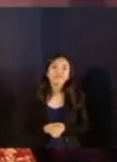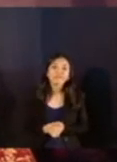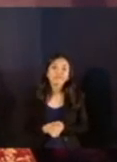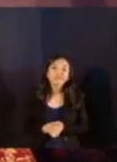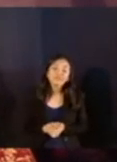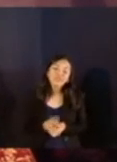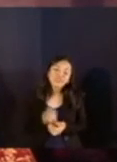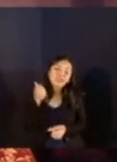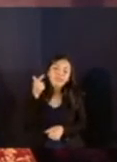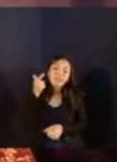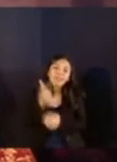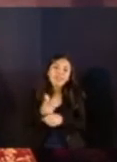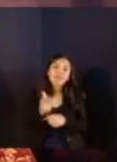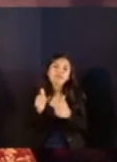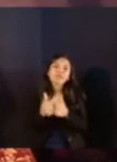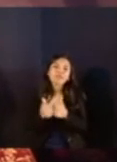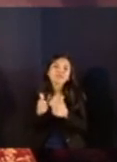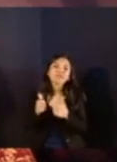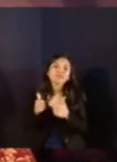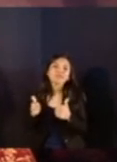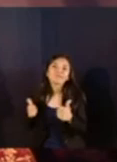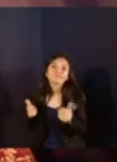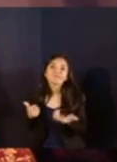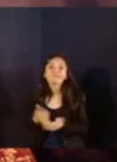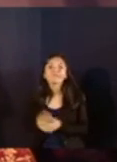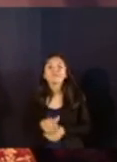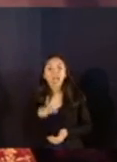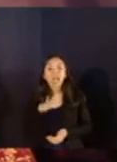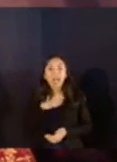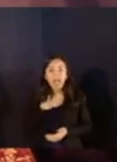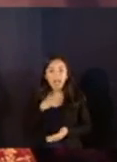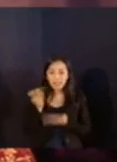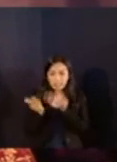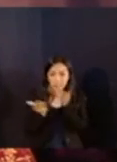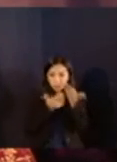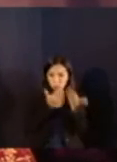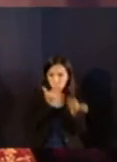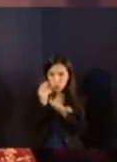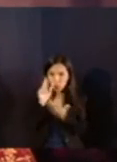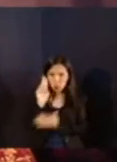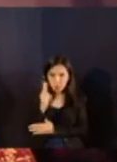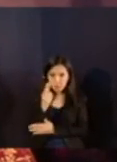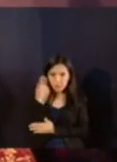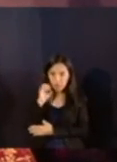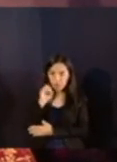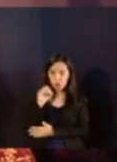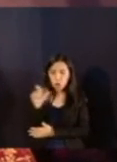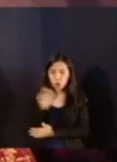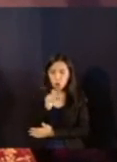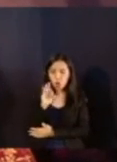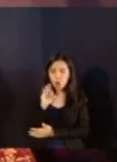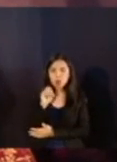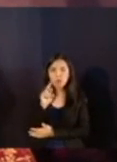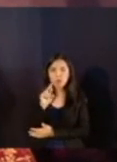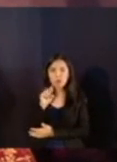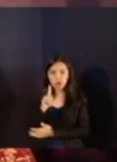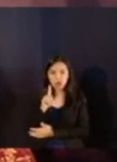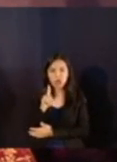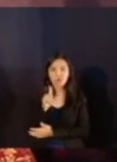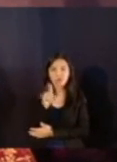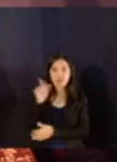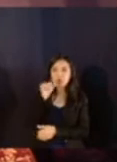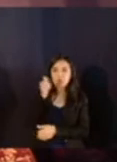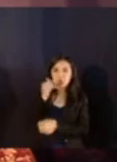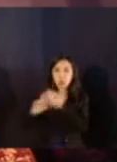muy disminuidos. Hay un estudio de la Universidad de Oxford reciente que señala